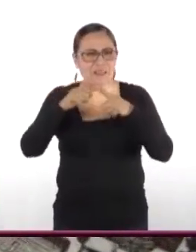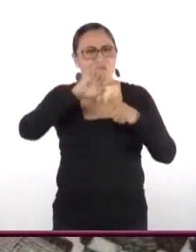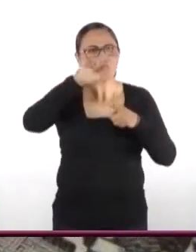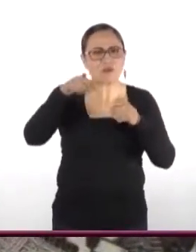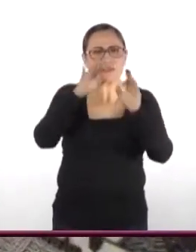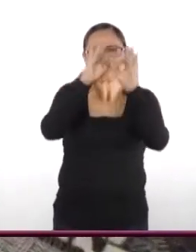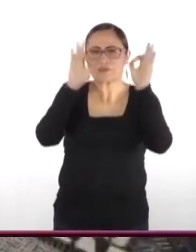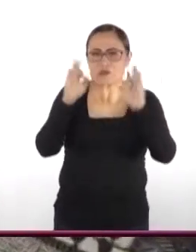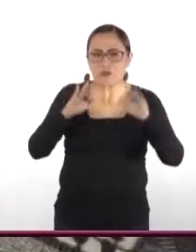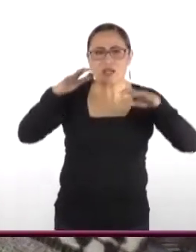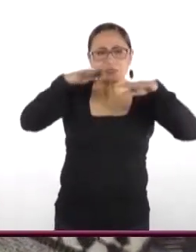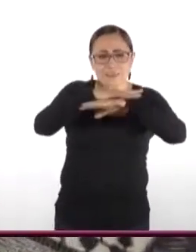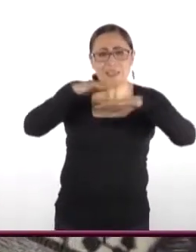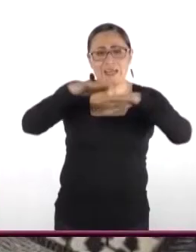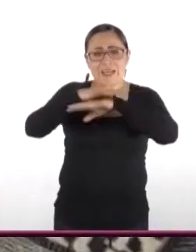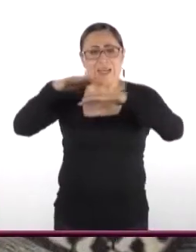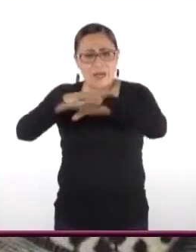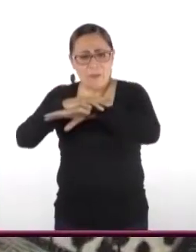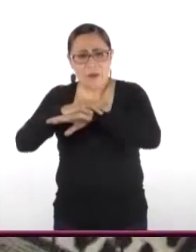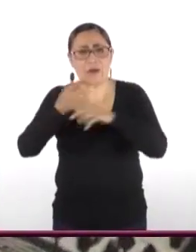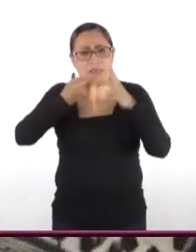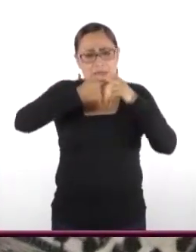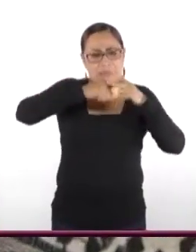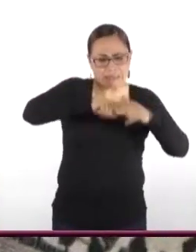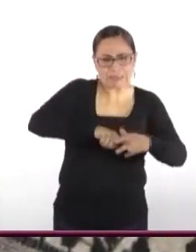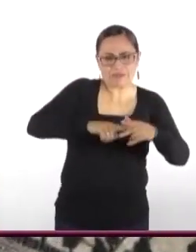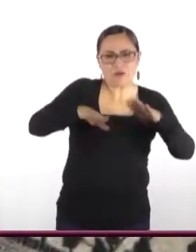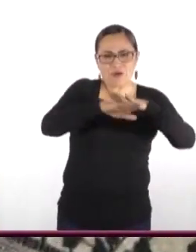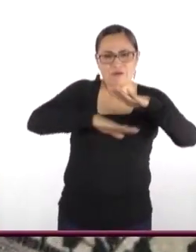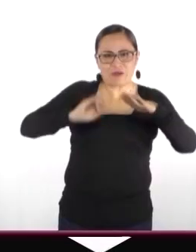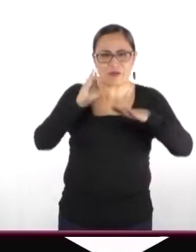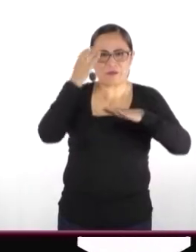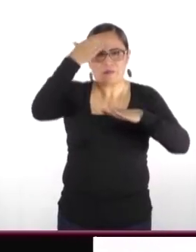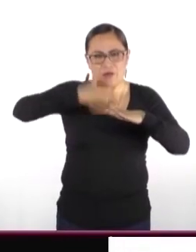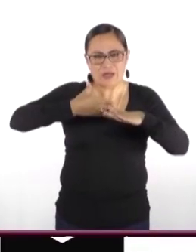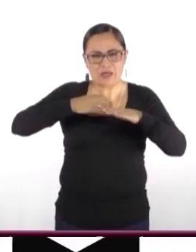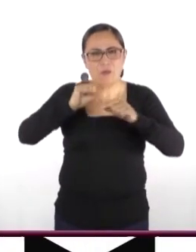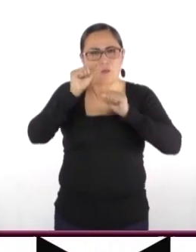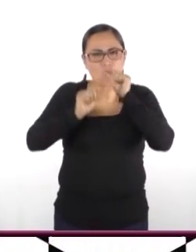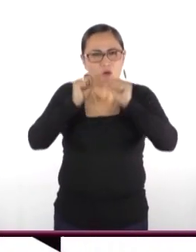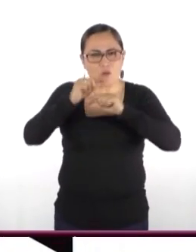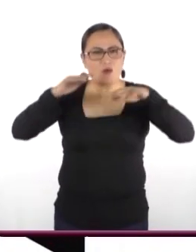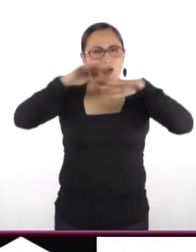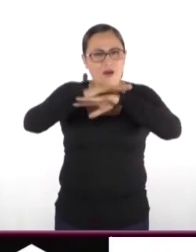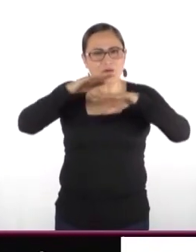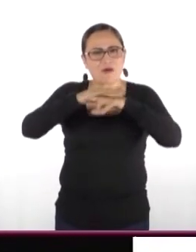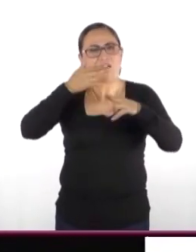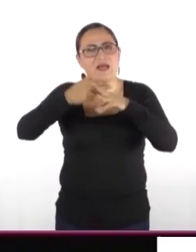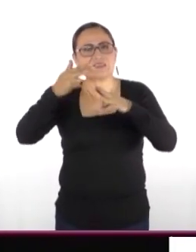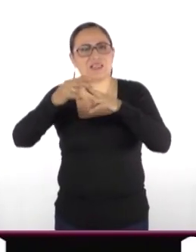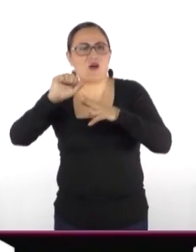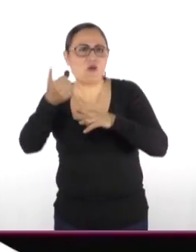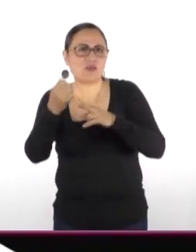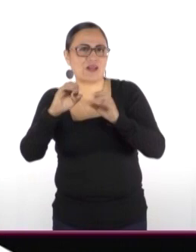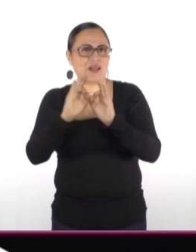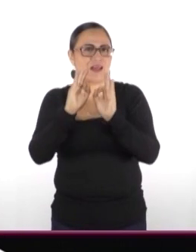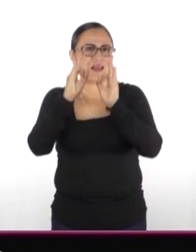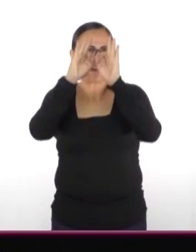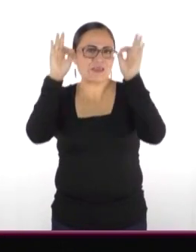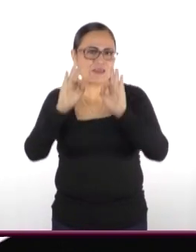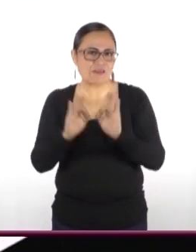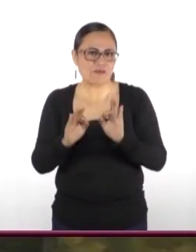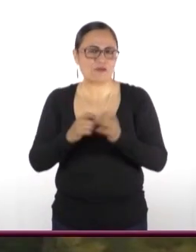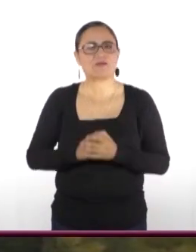le fascinaba transformar las figuras. Comenzaba con una imagen base y poco a poco la modificaba para llegar a